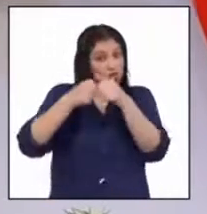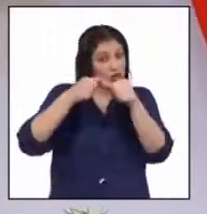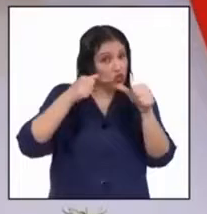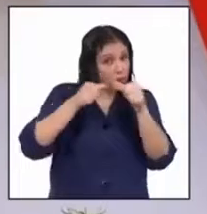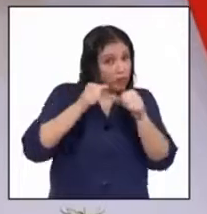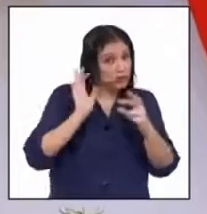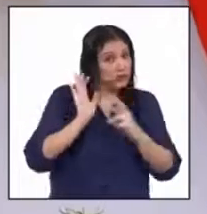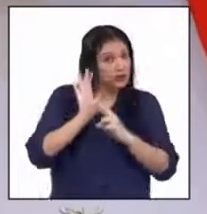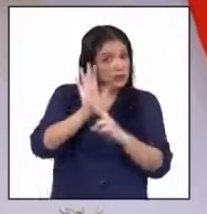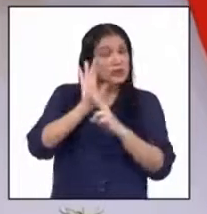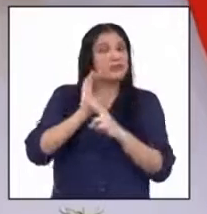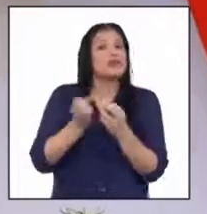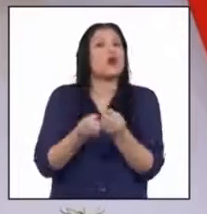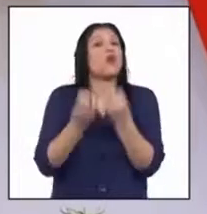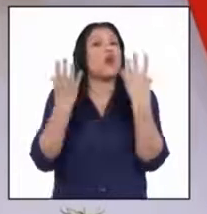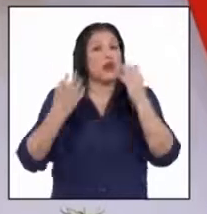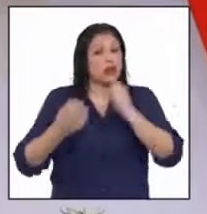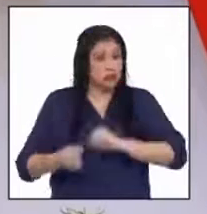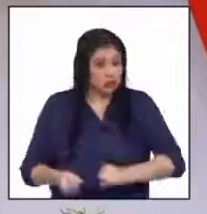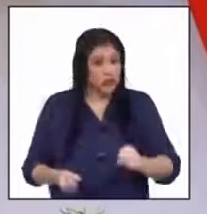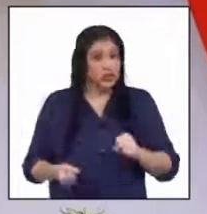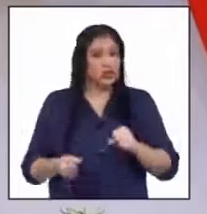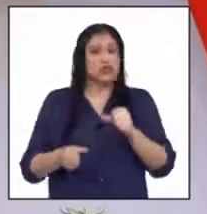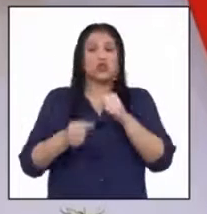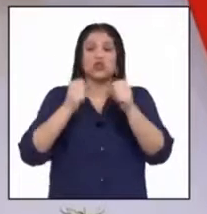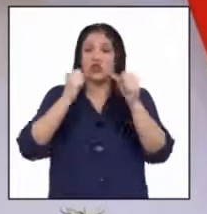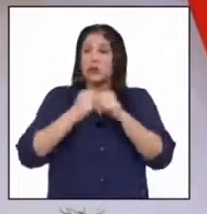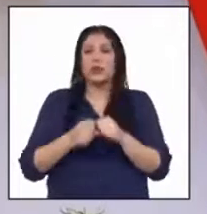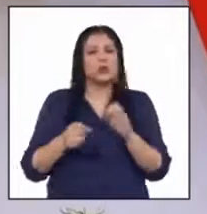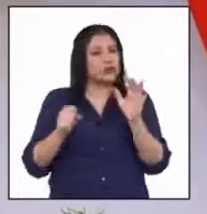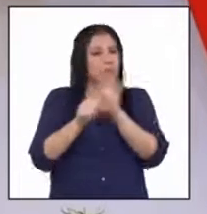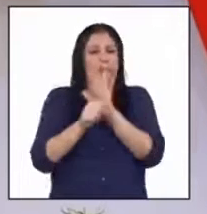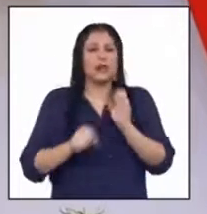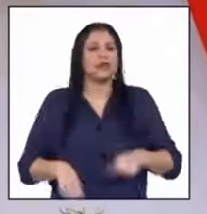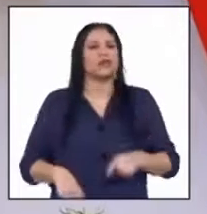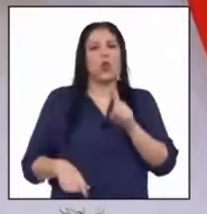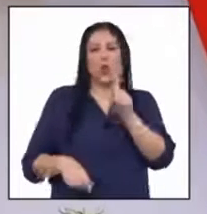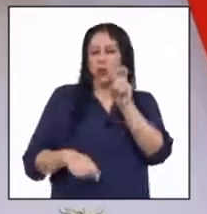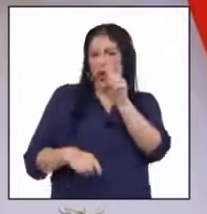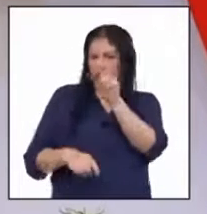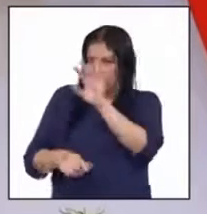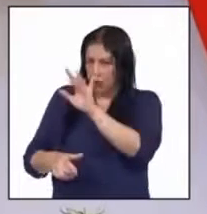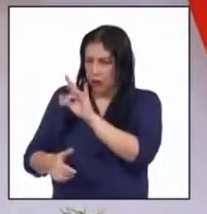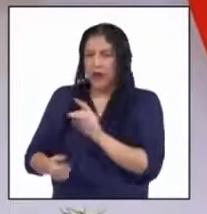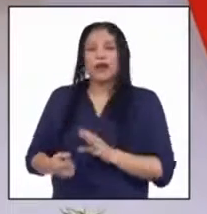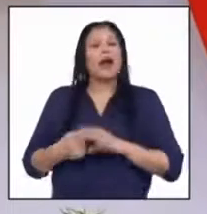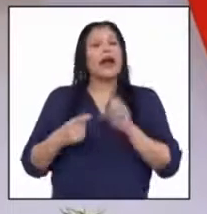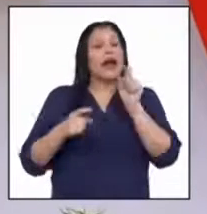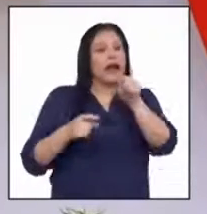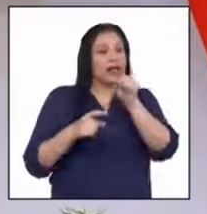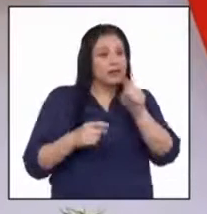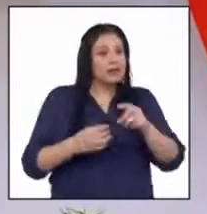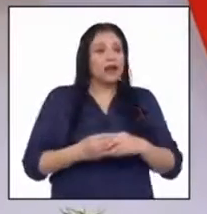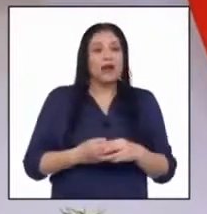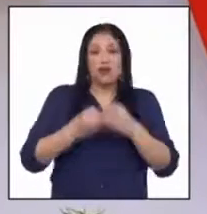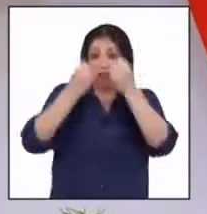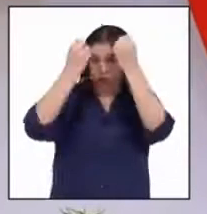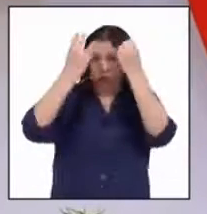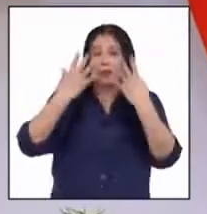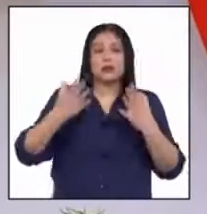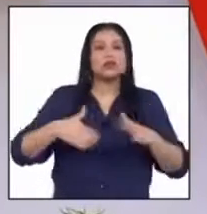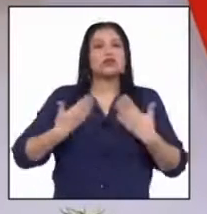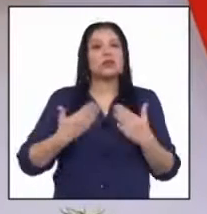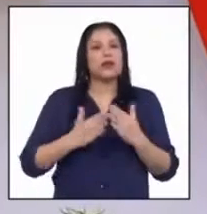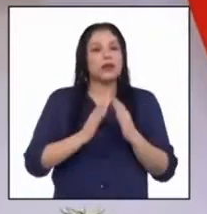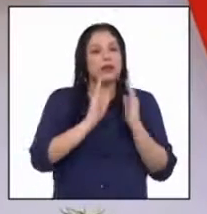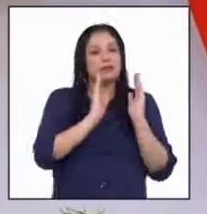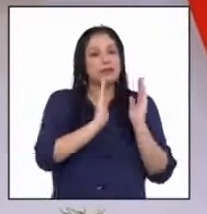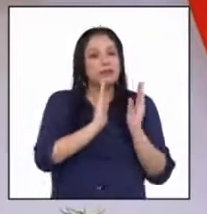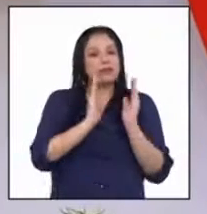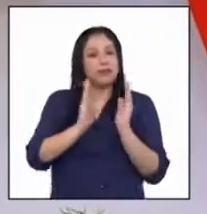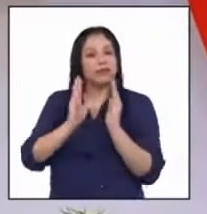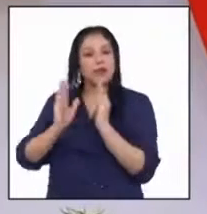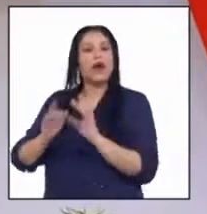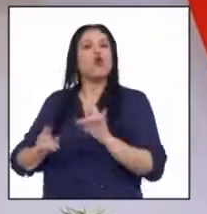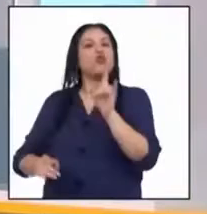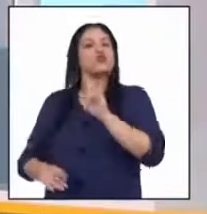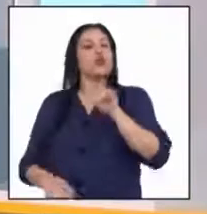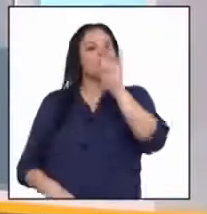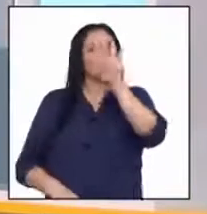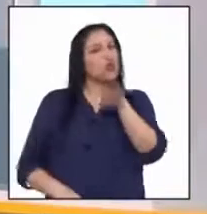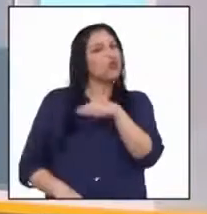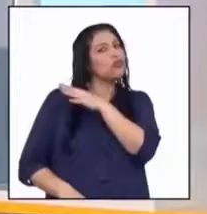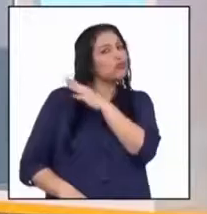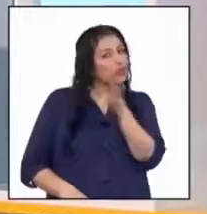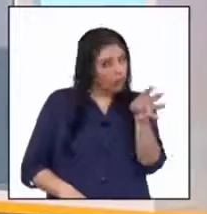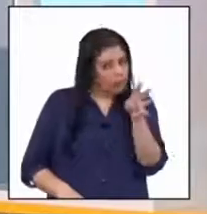la cantidad de hijos son números enteros. Estos datos, al igual que otros, se pueden organizar mediante el uso de